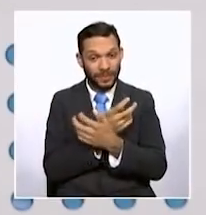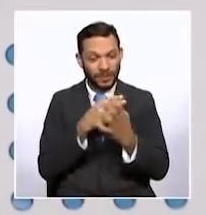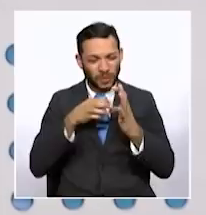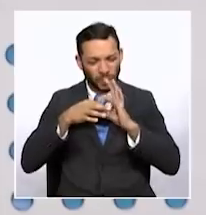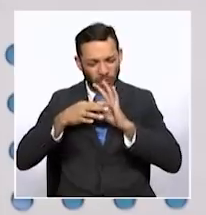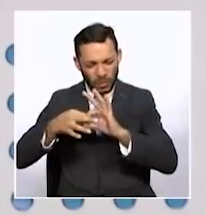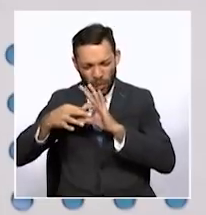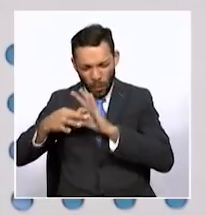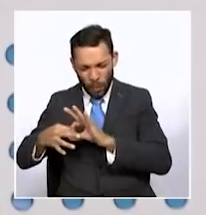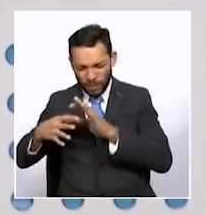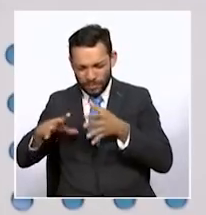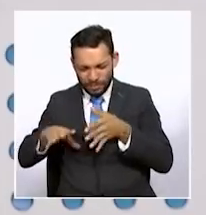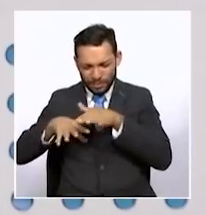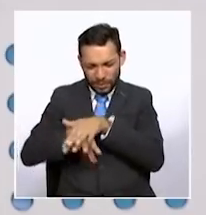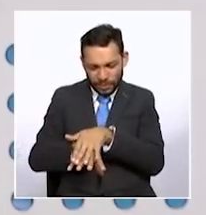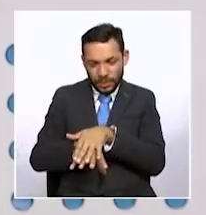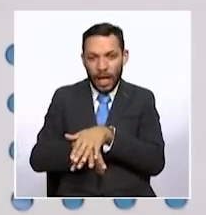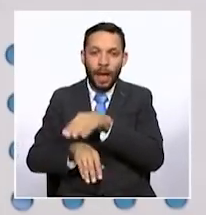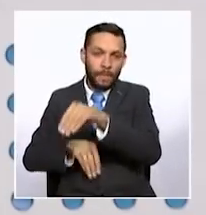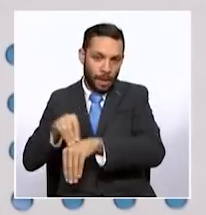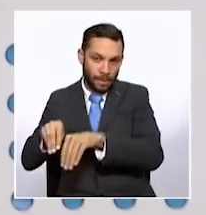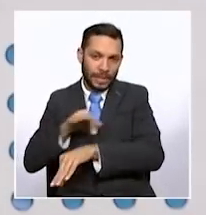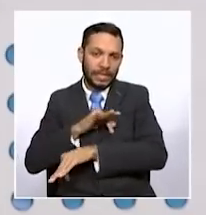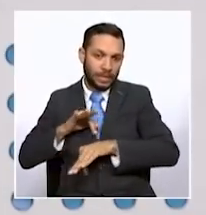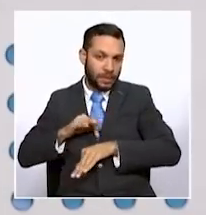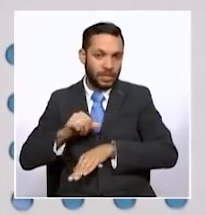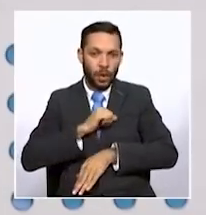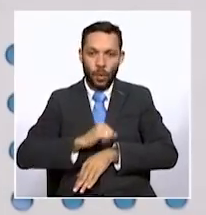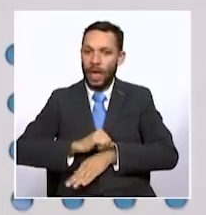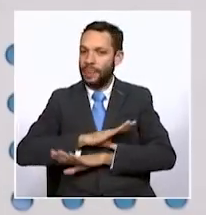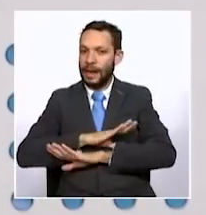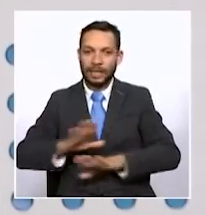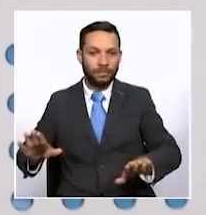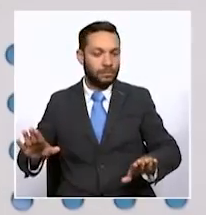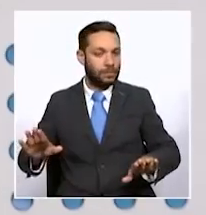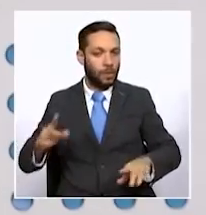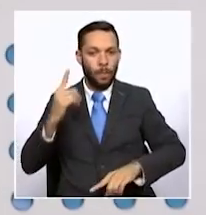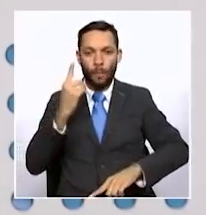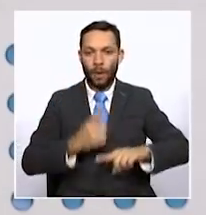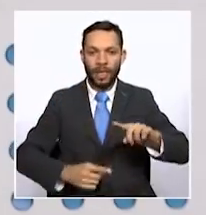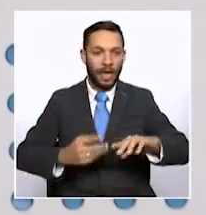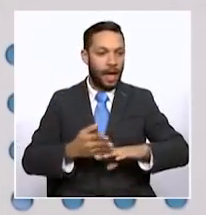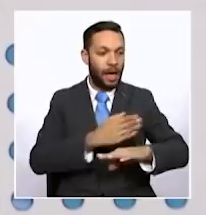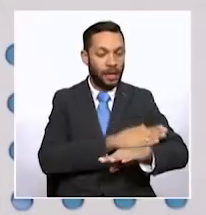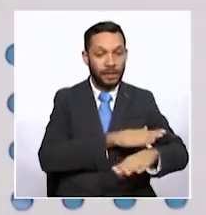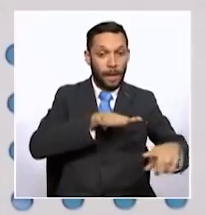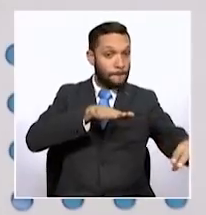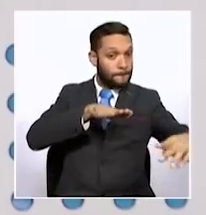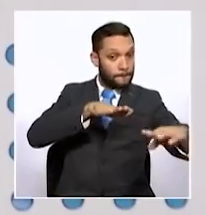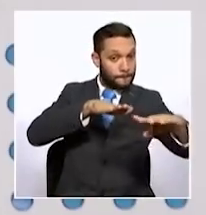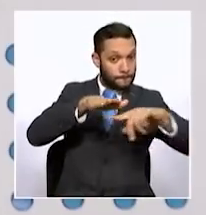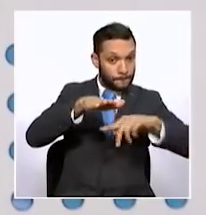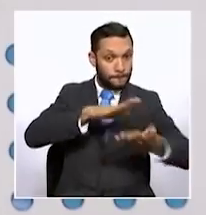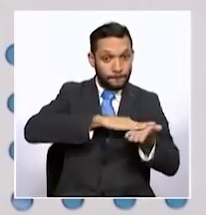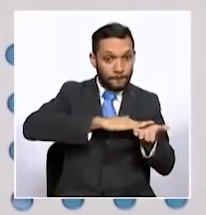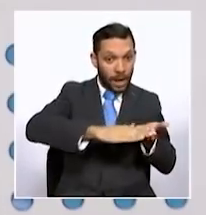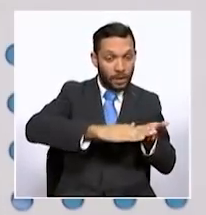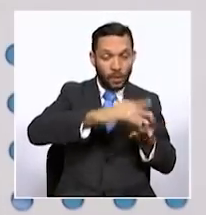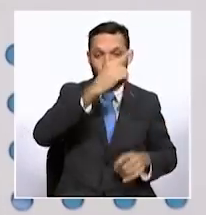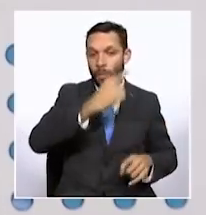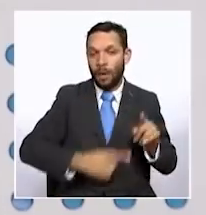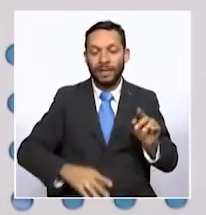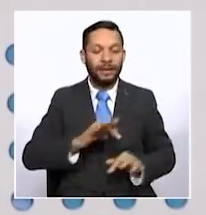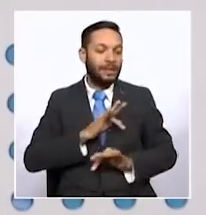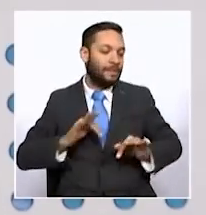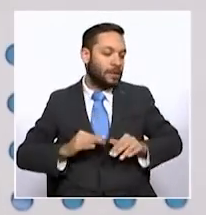tarsianas. En este momento sí se hace un tratamiento para el pie plano. De lo contrario, no hay necesidad de hacerles tratamiento, sino solamente tratamiento sintomático y esperar